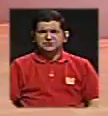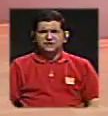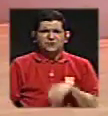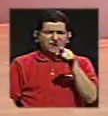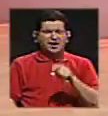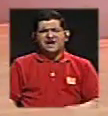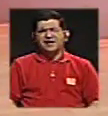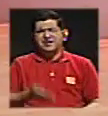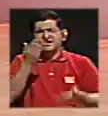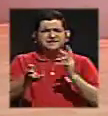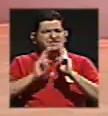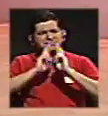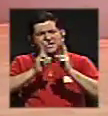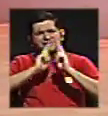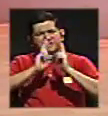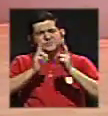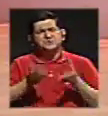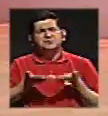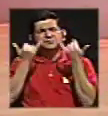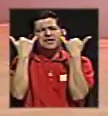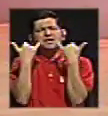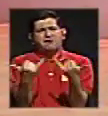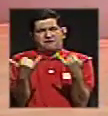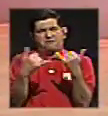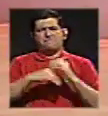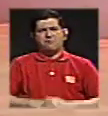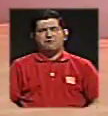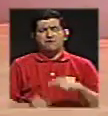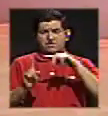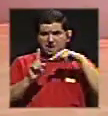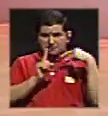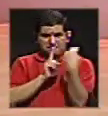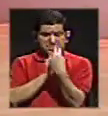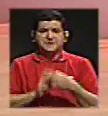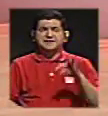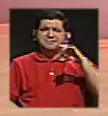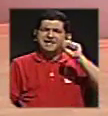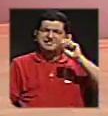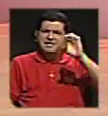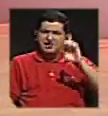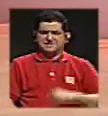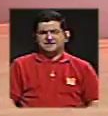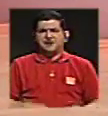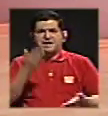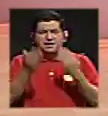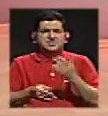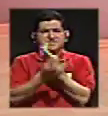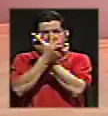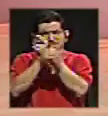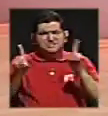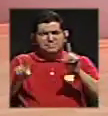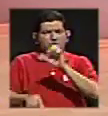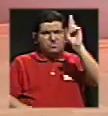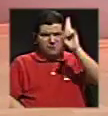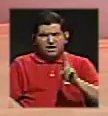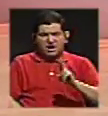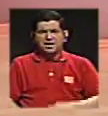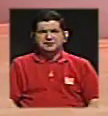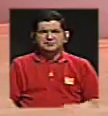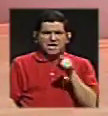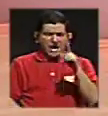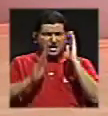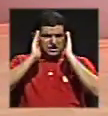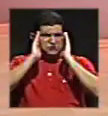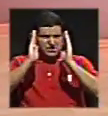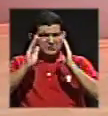se les ha respondido y cómo se les está respondiendo ahora desde el punto de vista del tribunal supremo de elecciones la democracia costarricense los ha